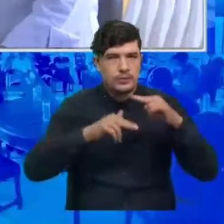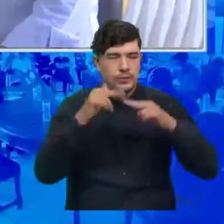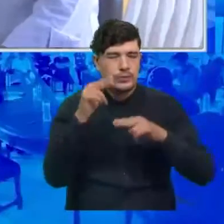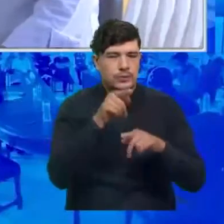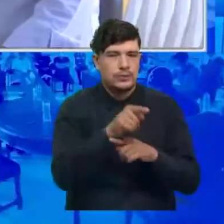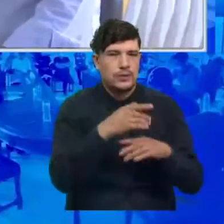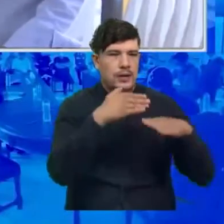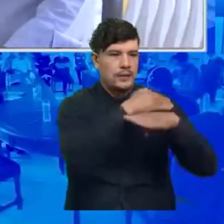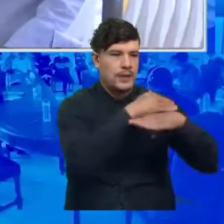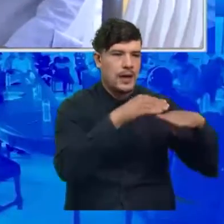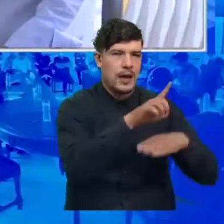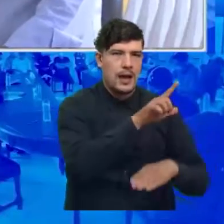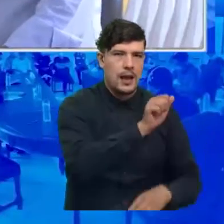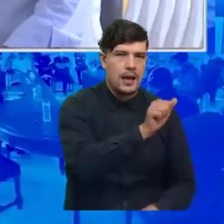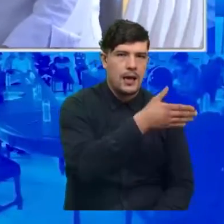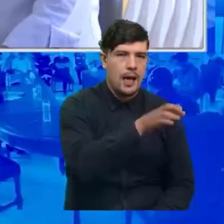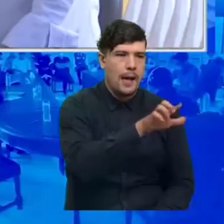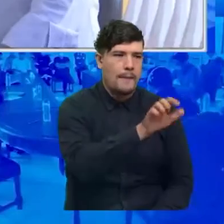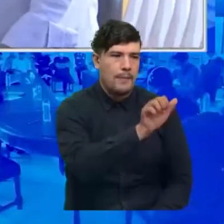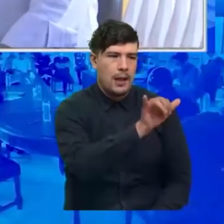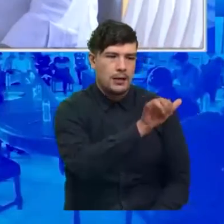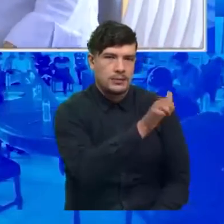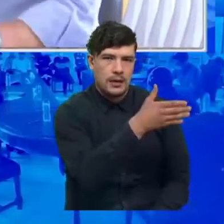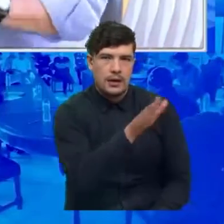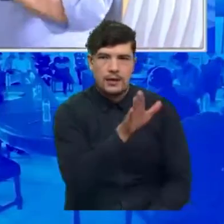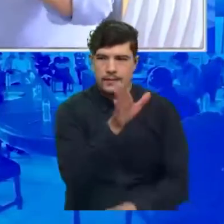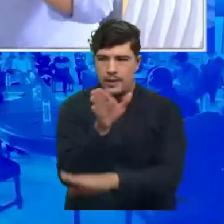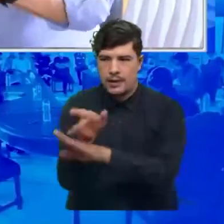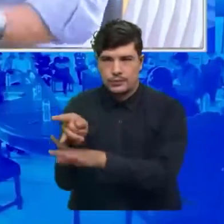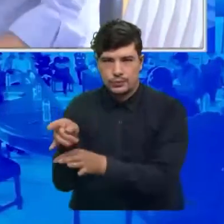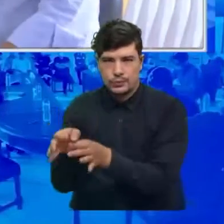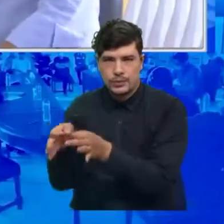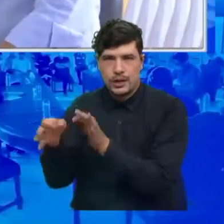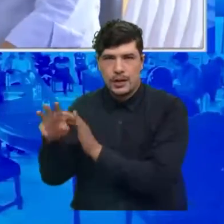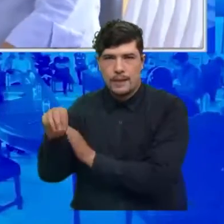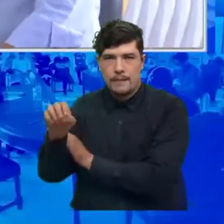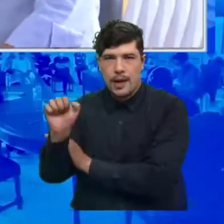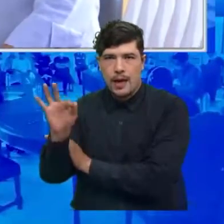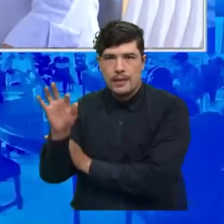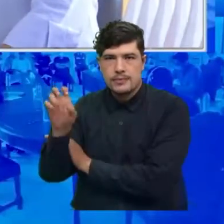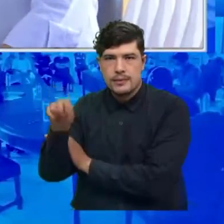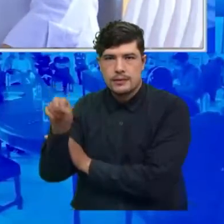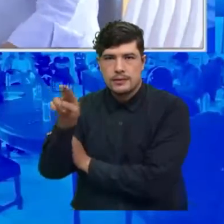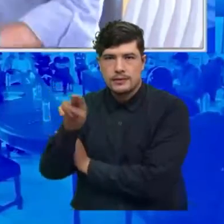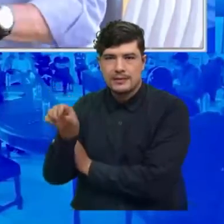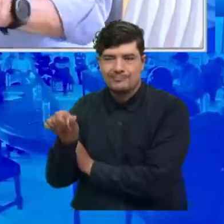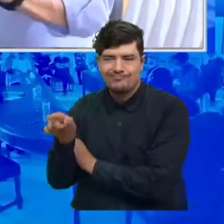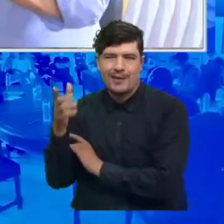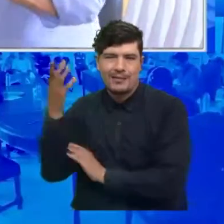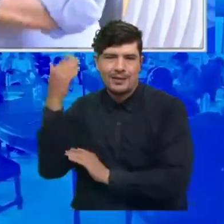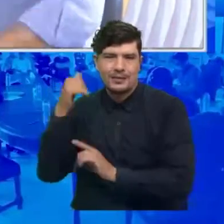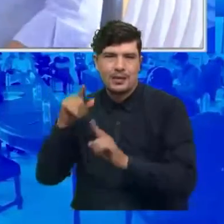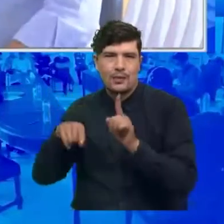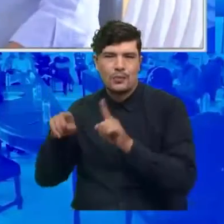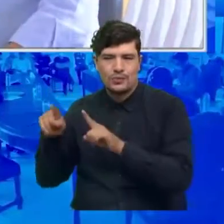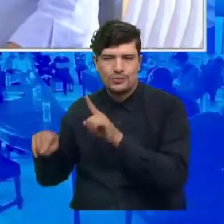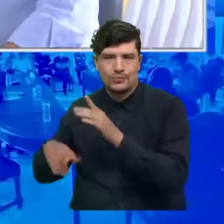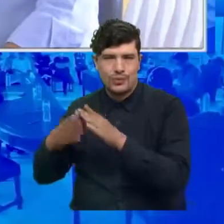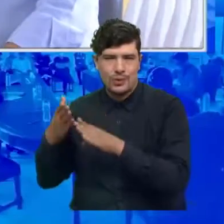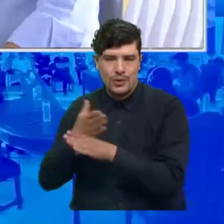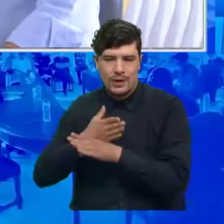playa a matanza es una obra que se había tenido que suspender por algunas situaciones de trámite lo que pasa es que hay a veces